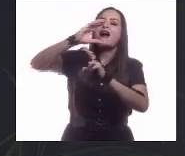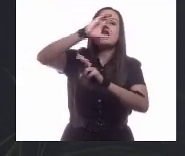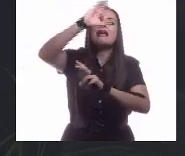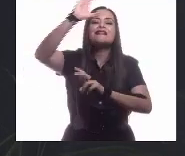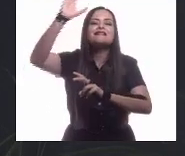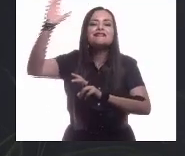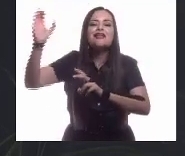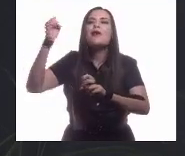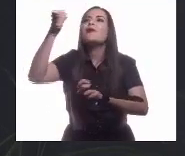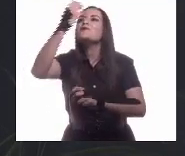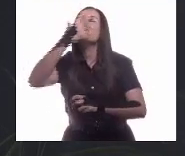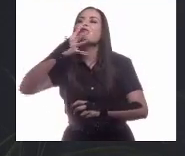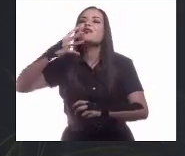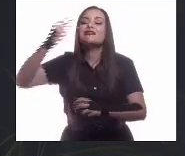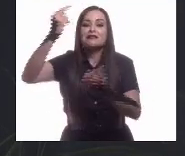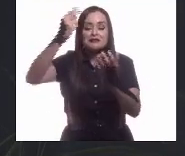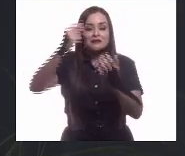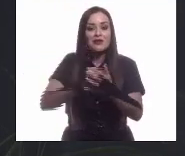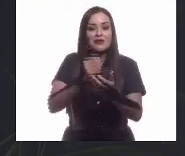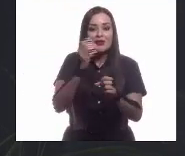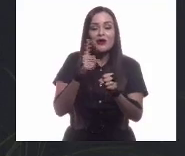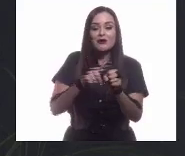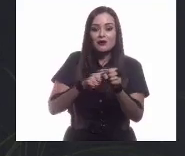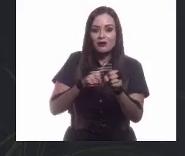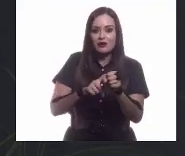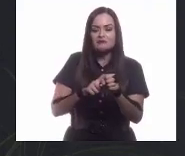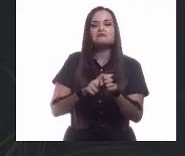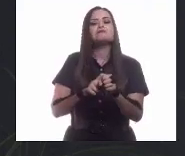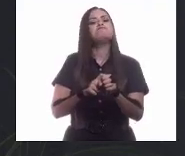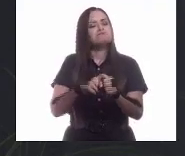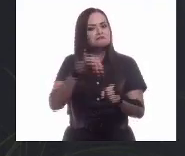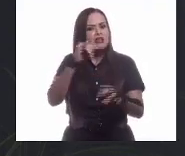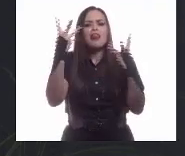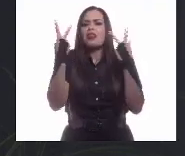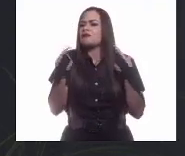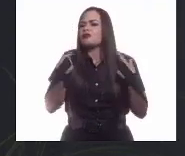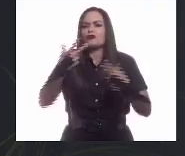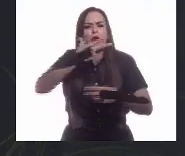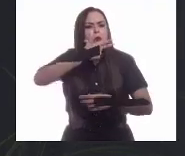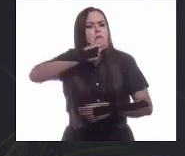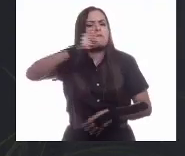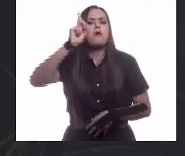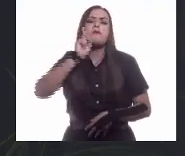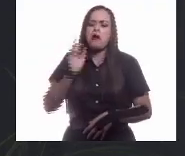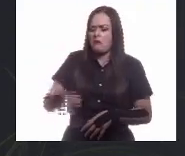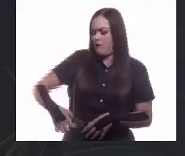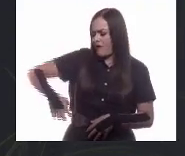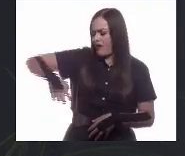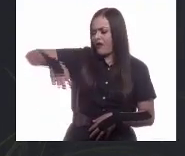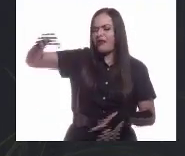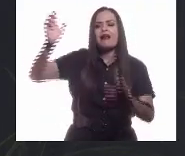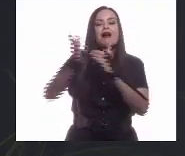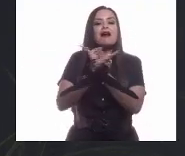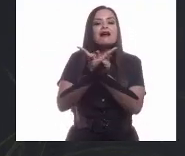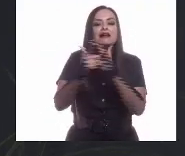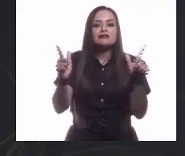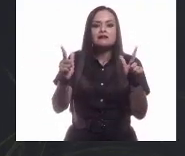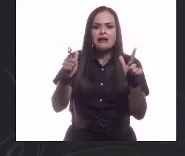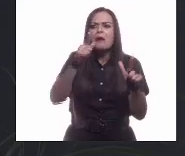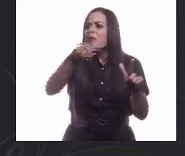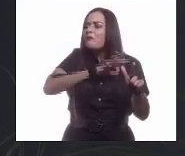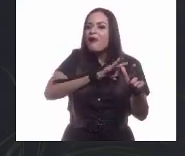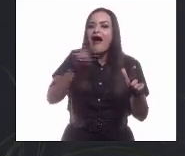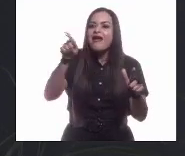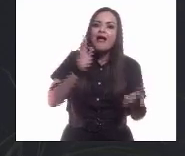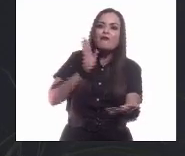Ahora, las y los paseños de todas las edades y quienes nos visitan, contamos con un espacio renovado, digno,